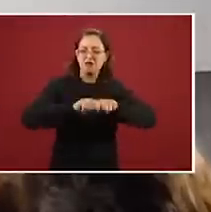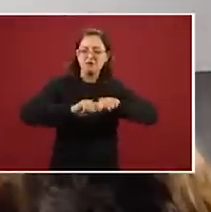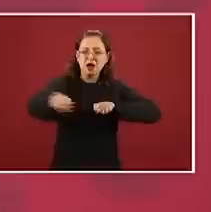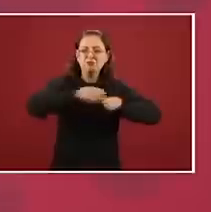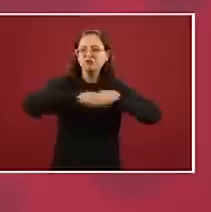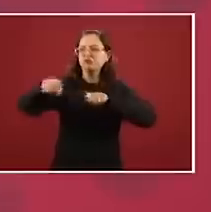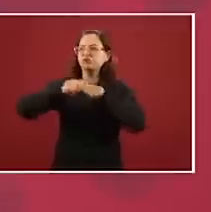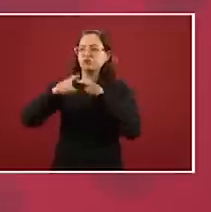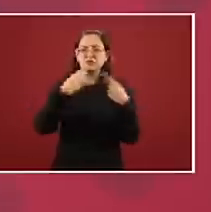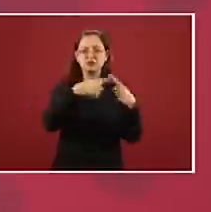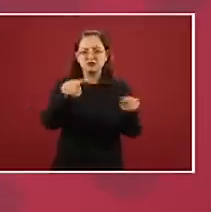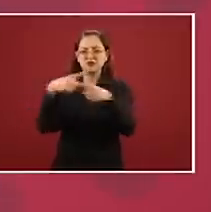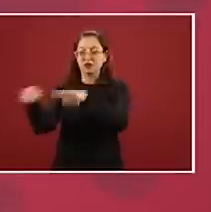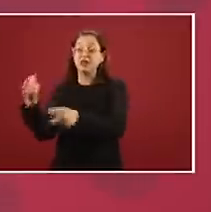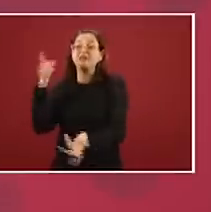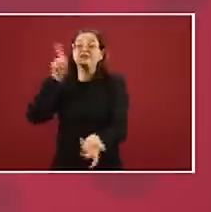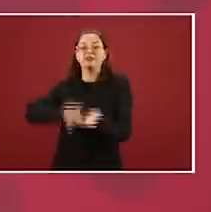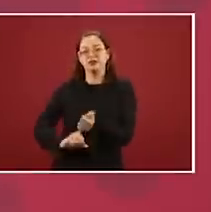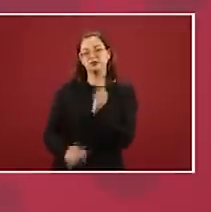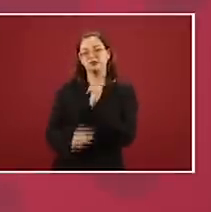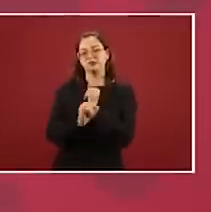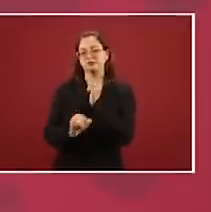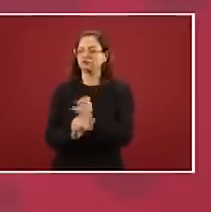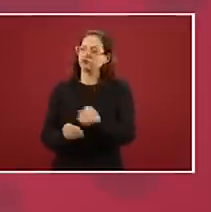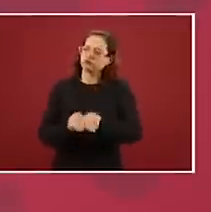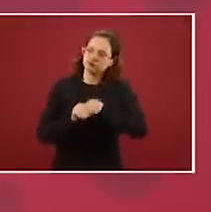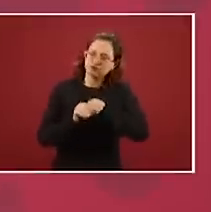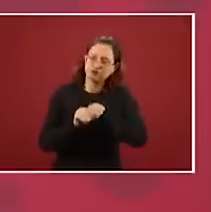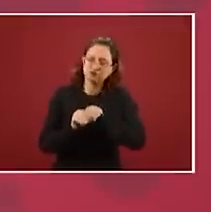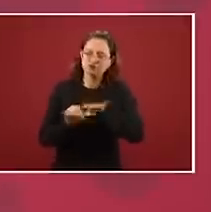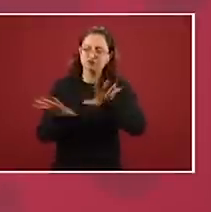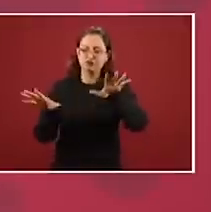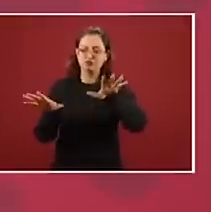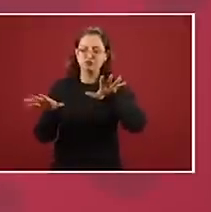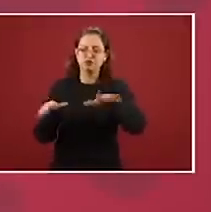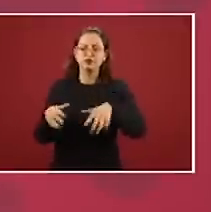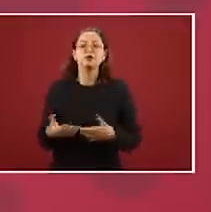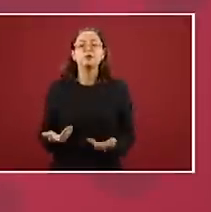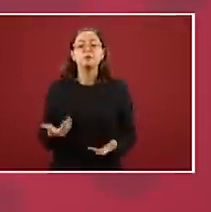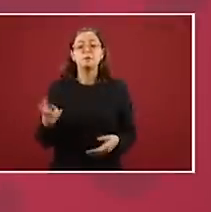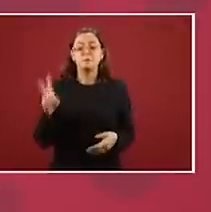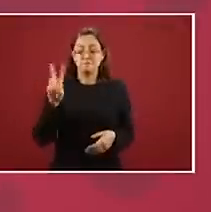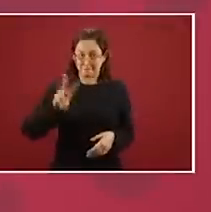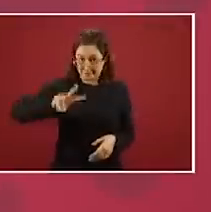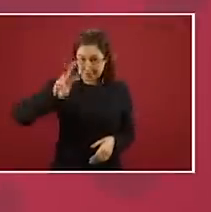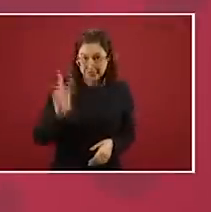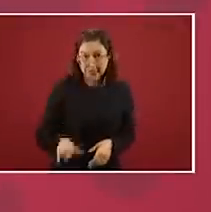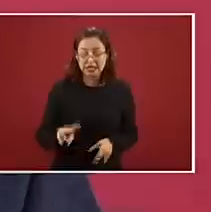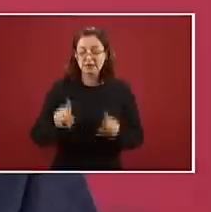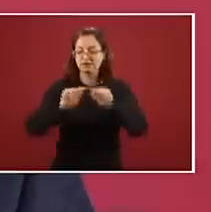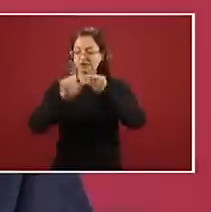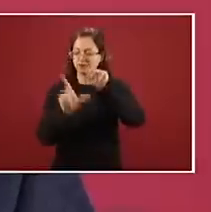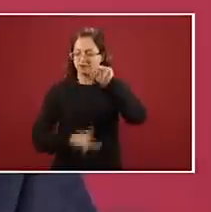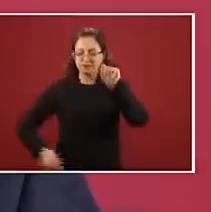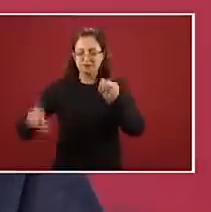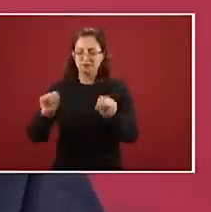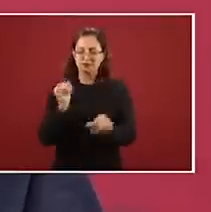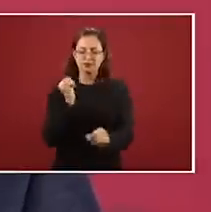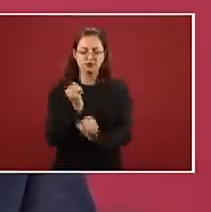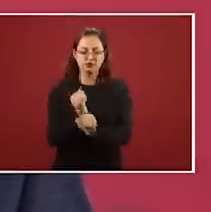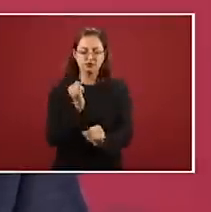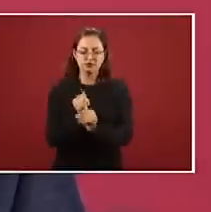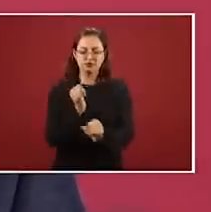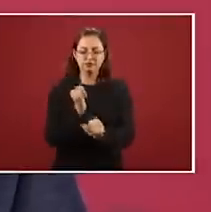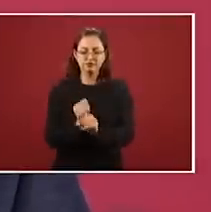óptica, y vamos a garantizar que haya internet en todo el territorio